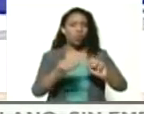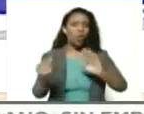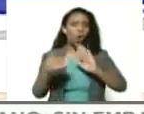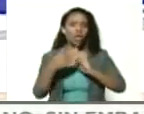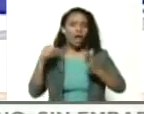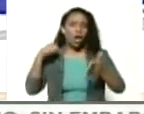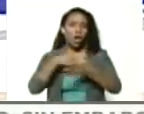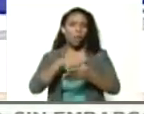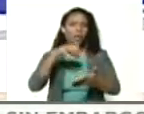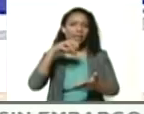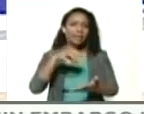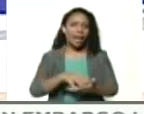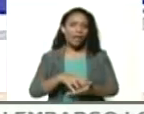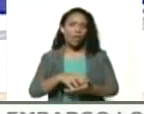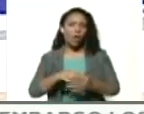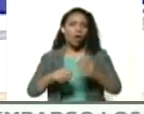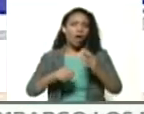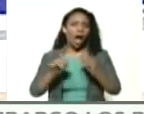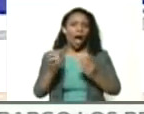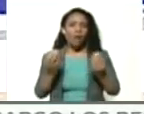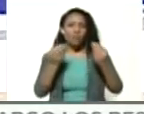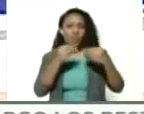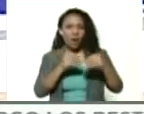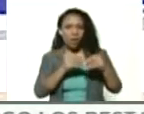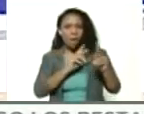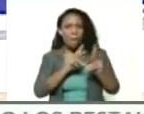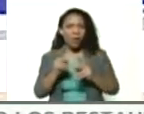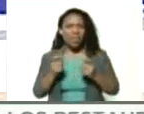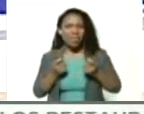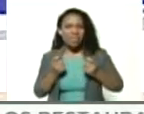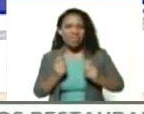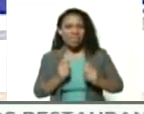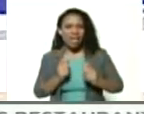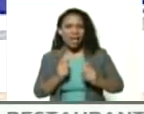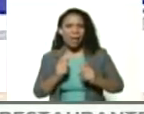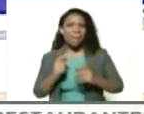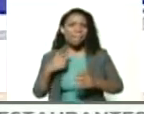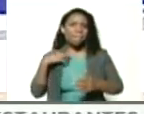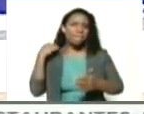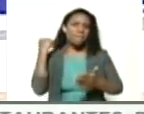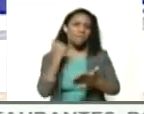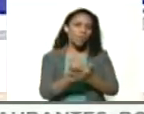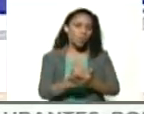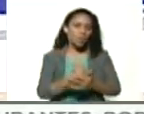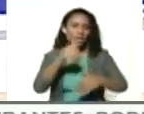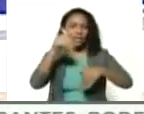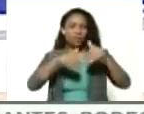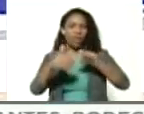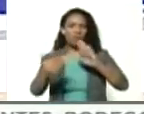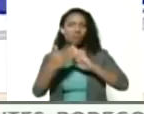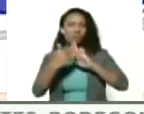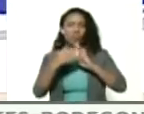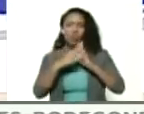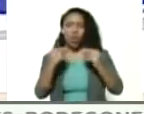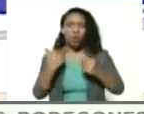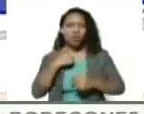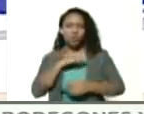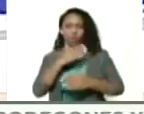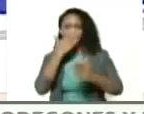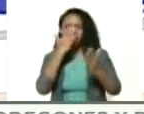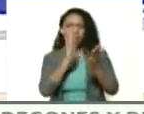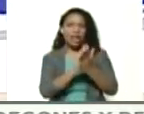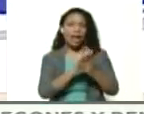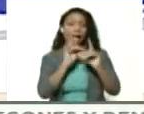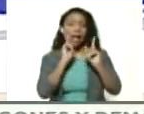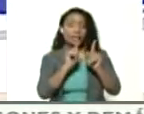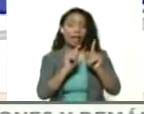de Estado, complot, intentos de magnicidio, elecciones, contra todo lo que hemos tenido que enfrentar.